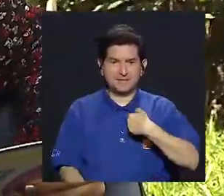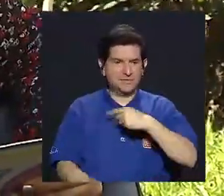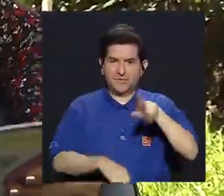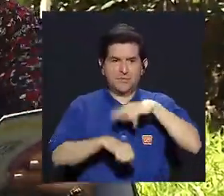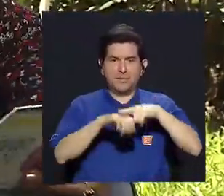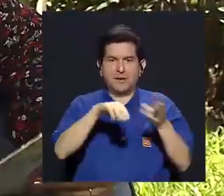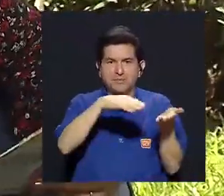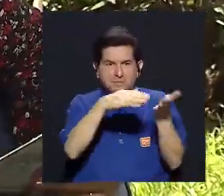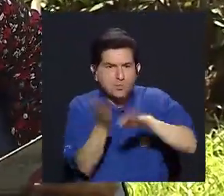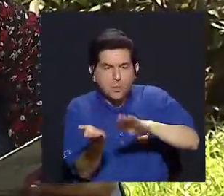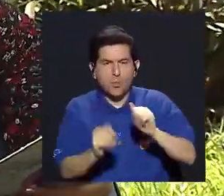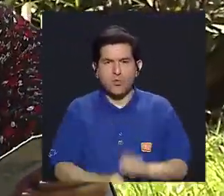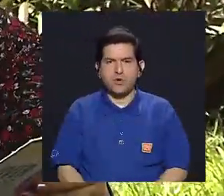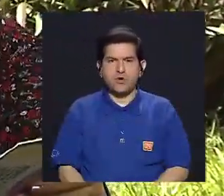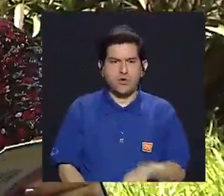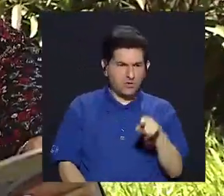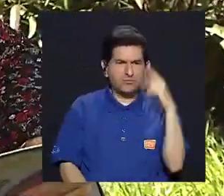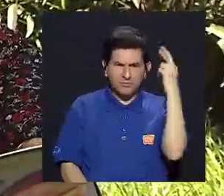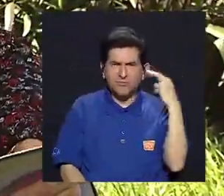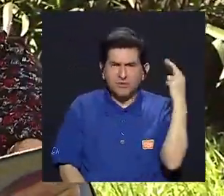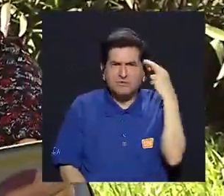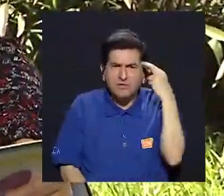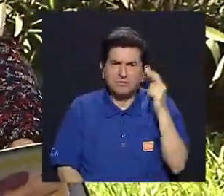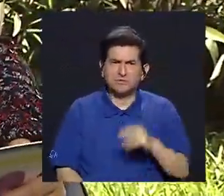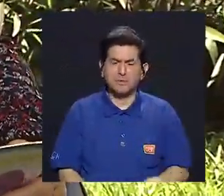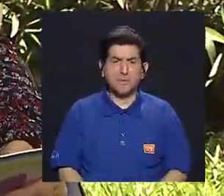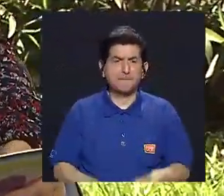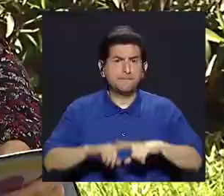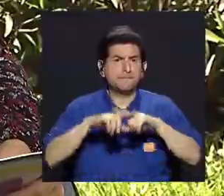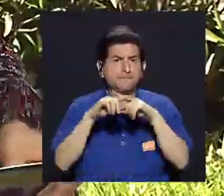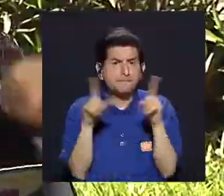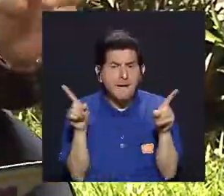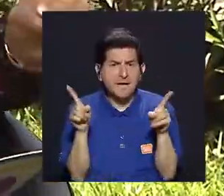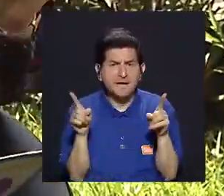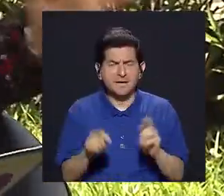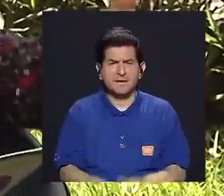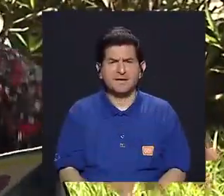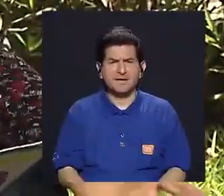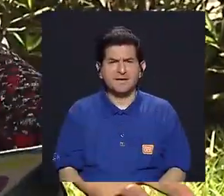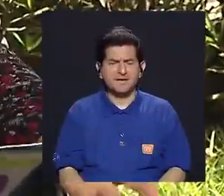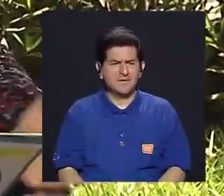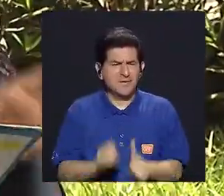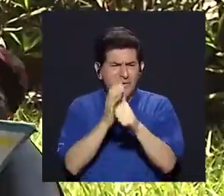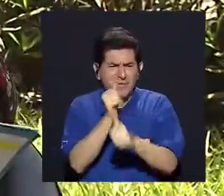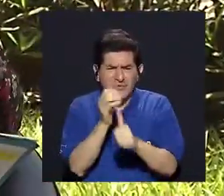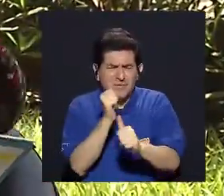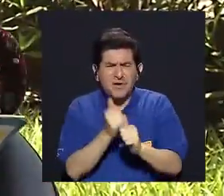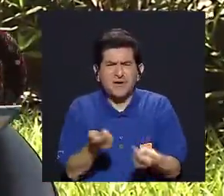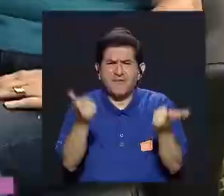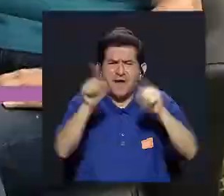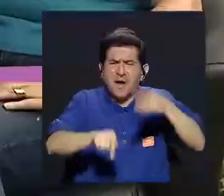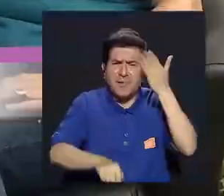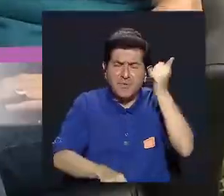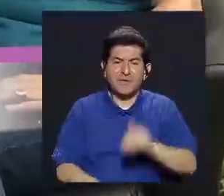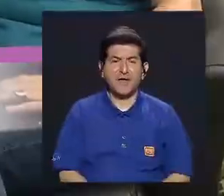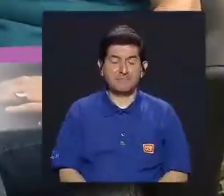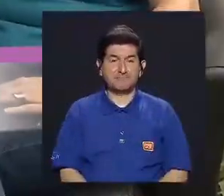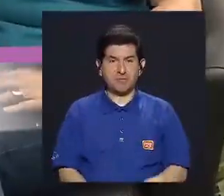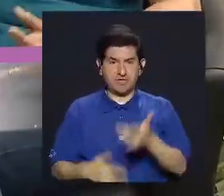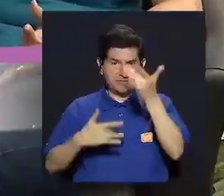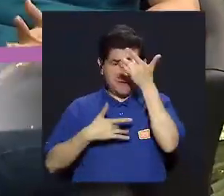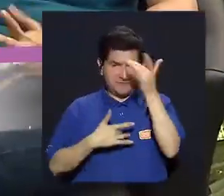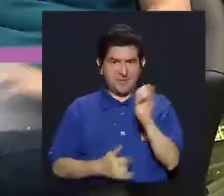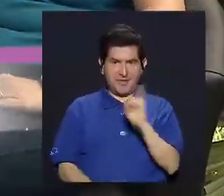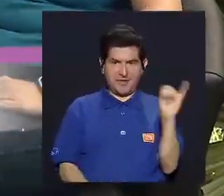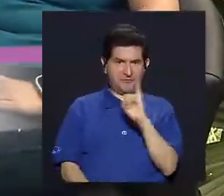para mí no es común se murió y se murió por esa causa verdadero qué es lo que produce la diarrea bueno como enfermedad infecciosa